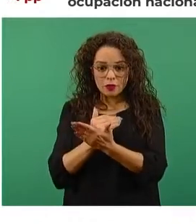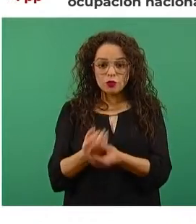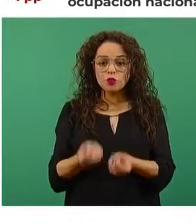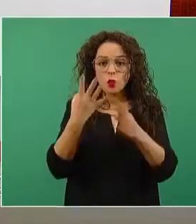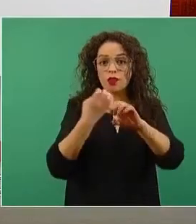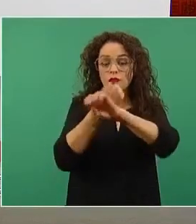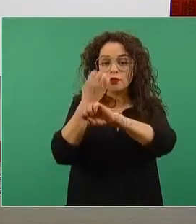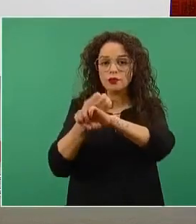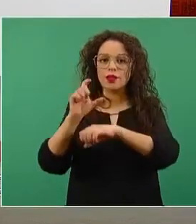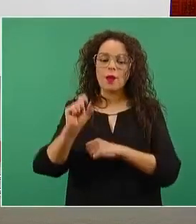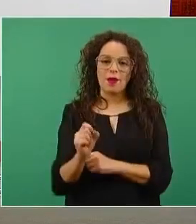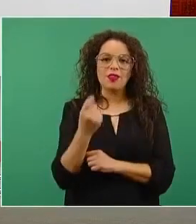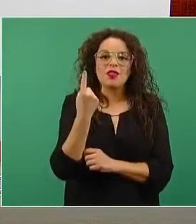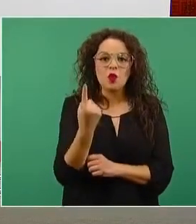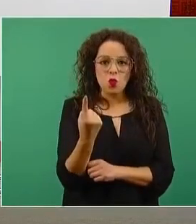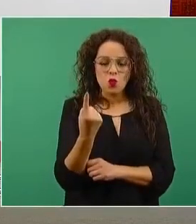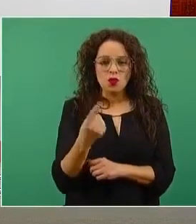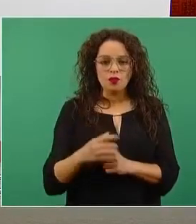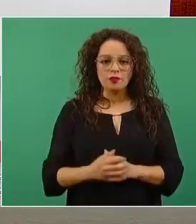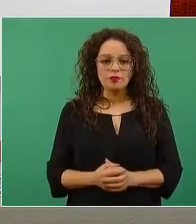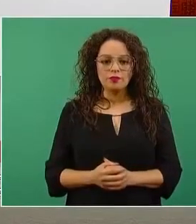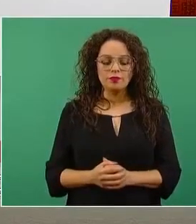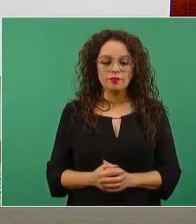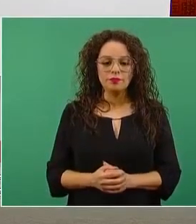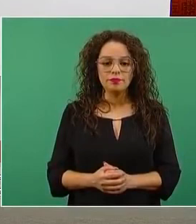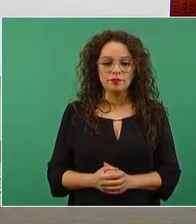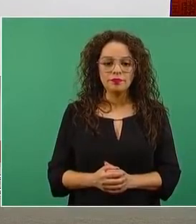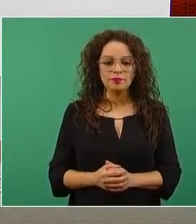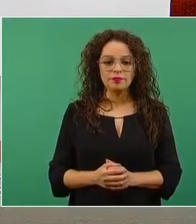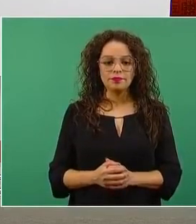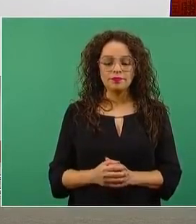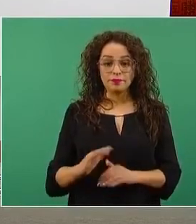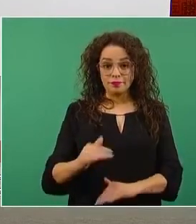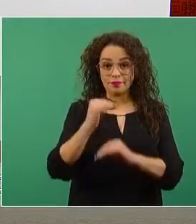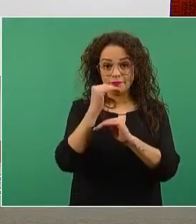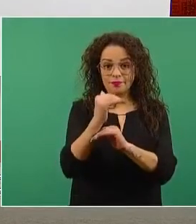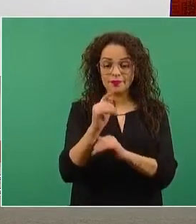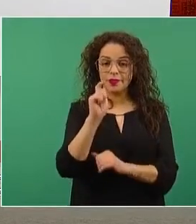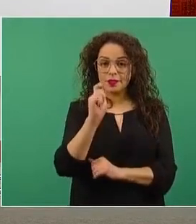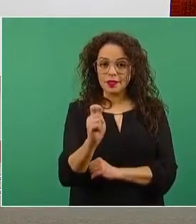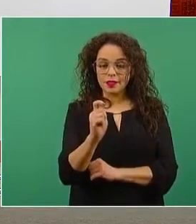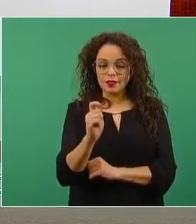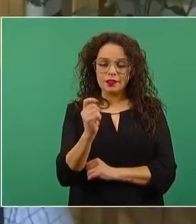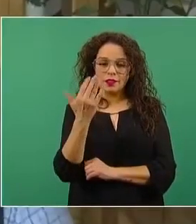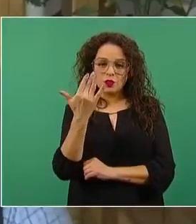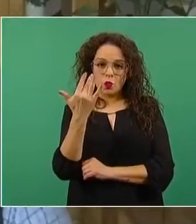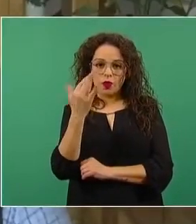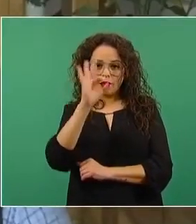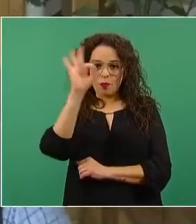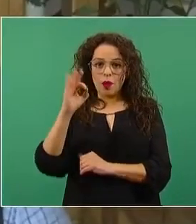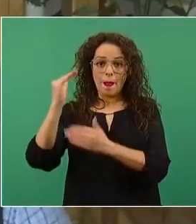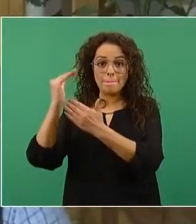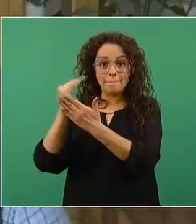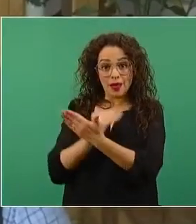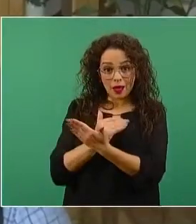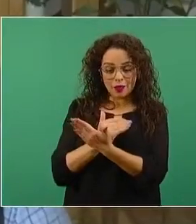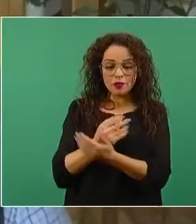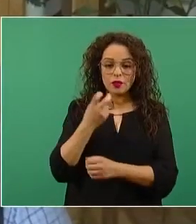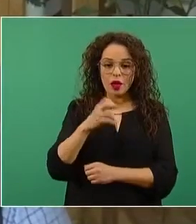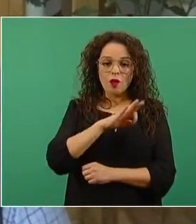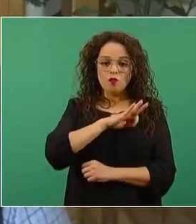de ocupación. Entonces, este desagregado dentro de ese rango de menos 50 nos va también a estar